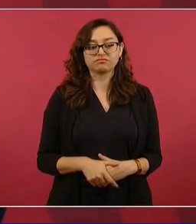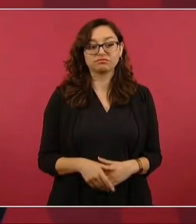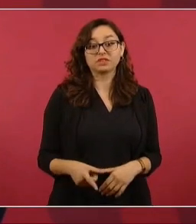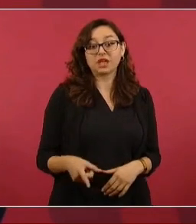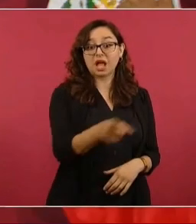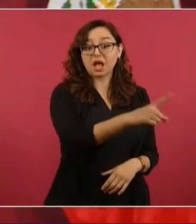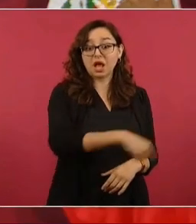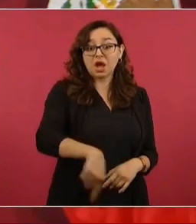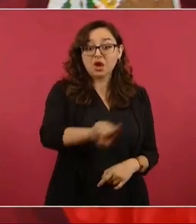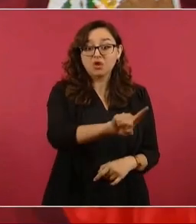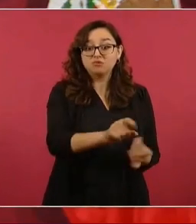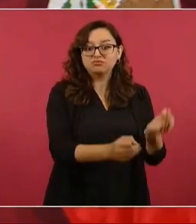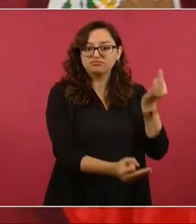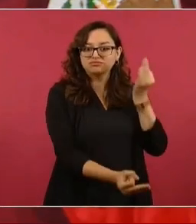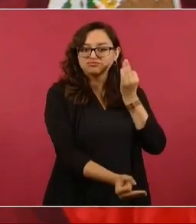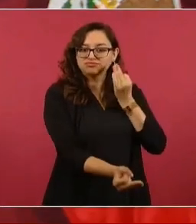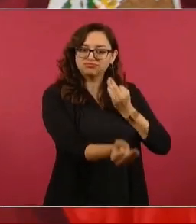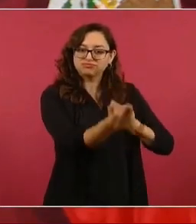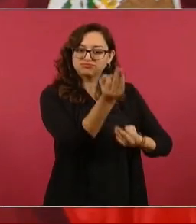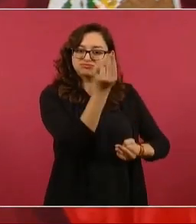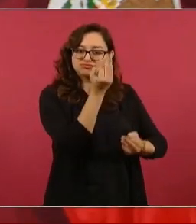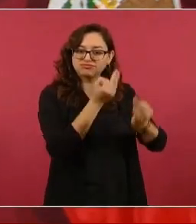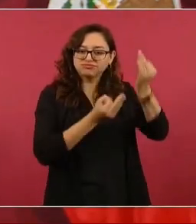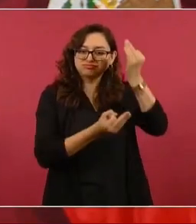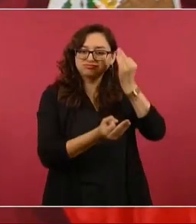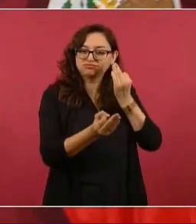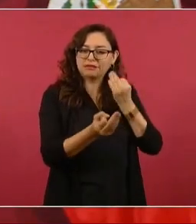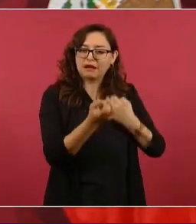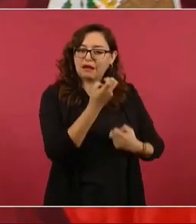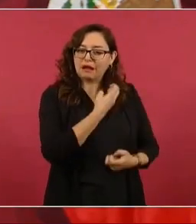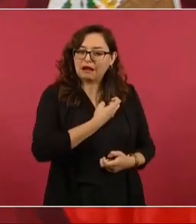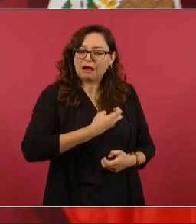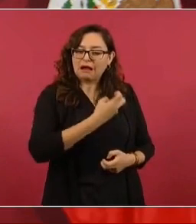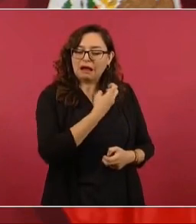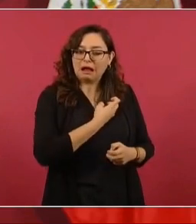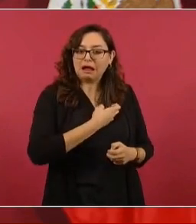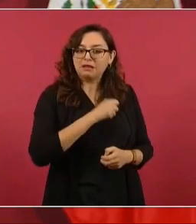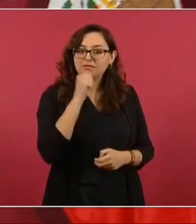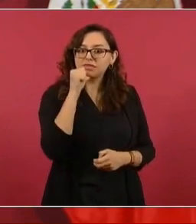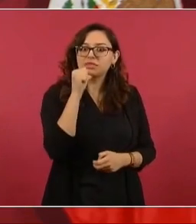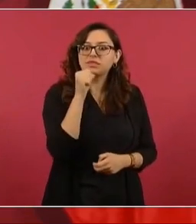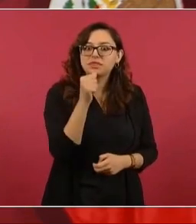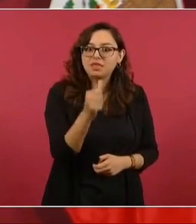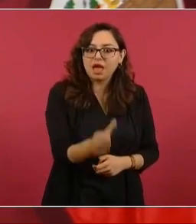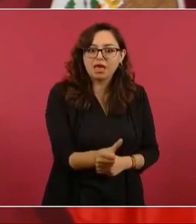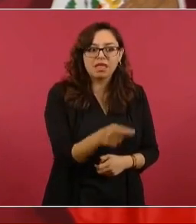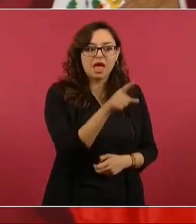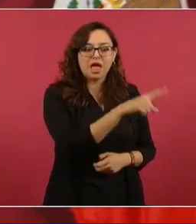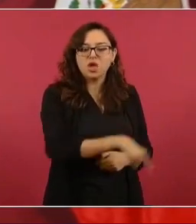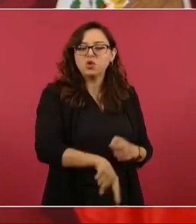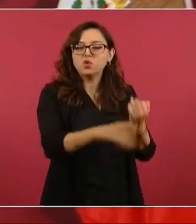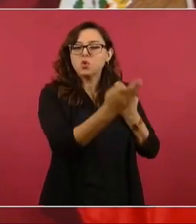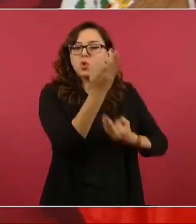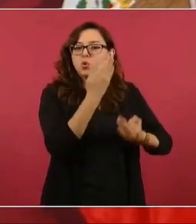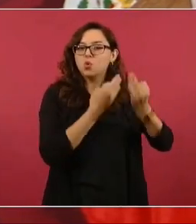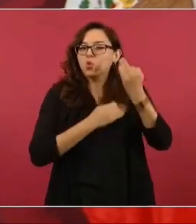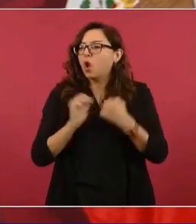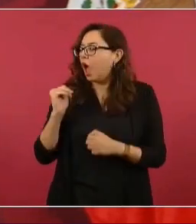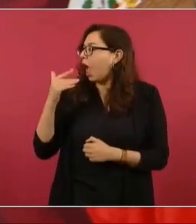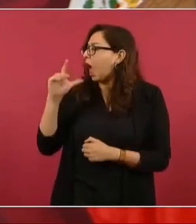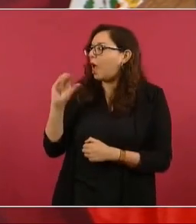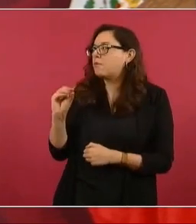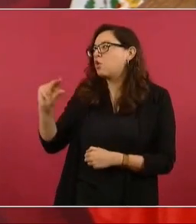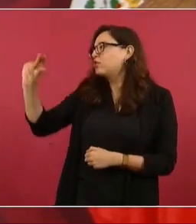soy muy consecuente y muy articulado, muy inteligente y que